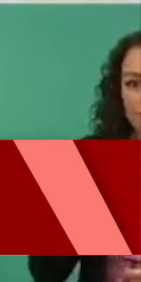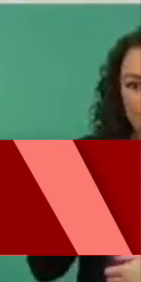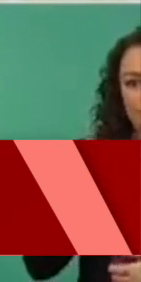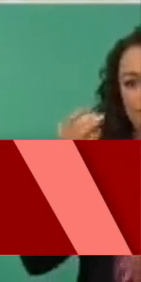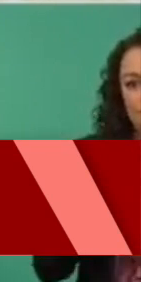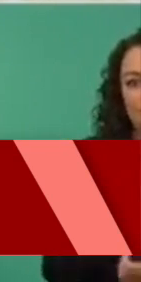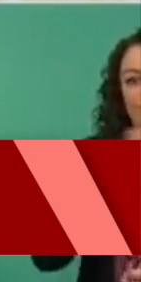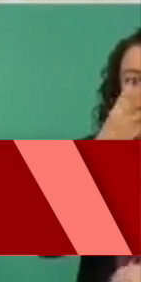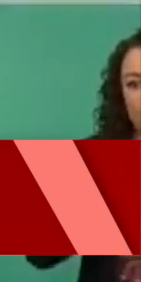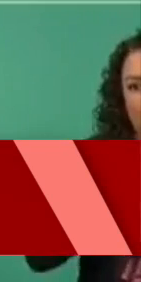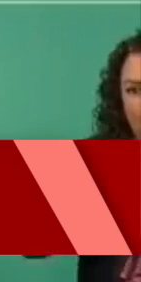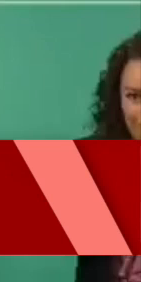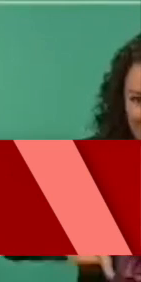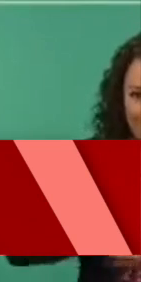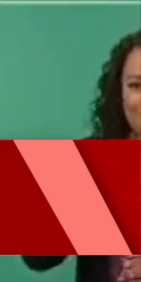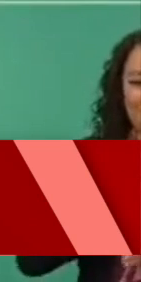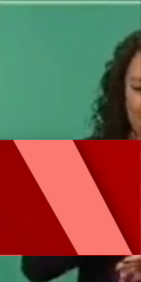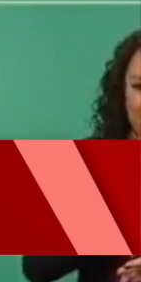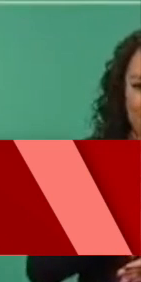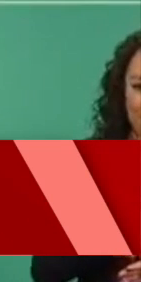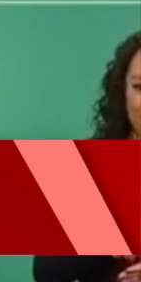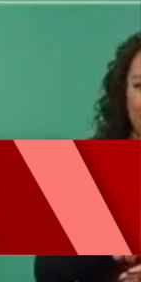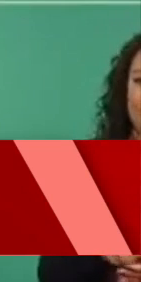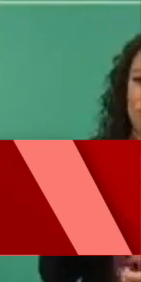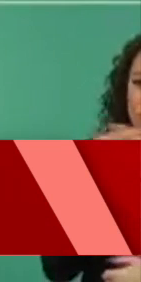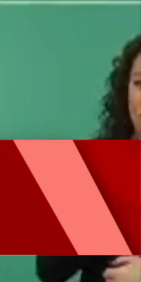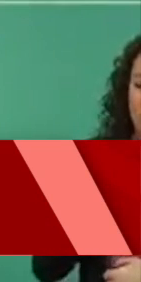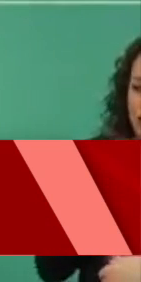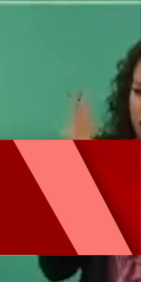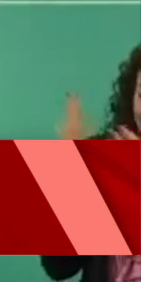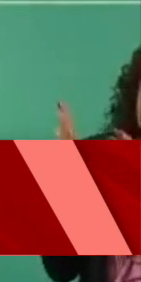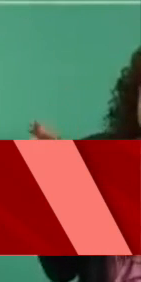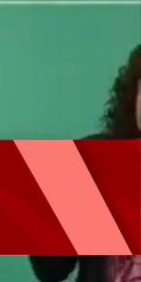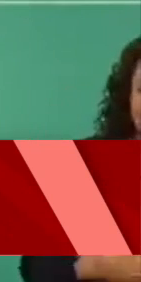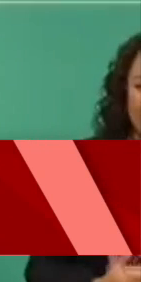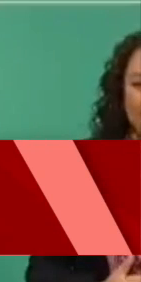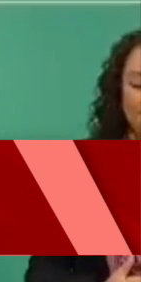el tercer lugar. Entonces, muchas felicidades.